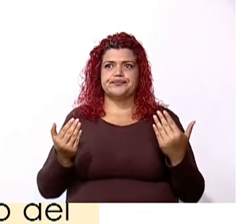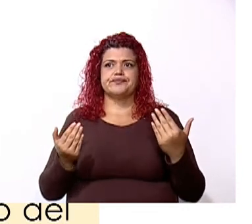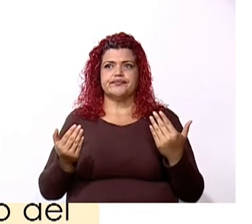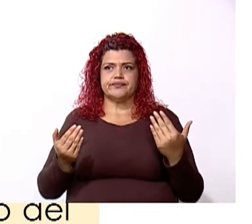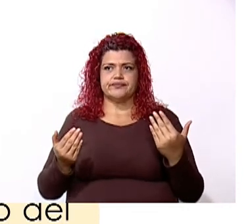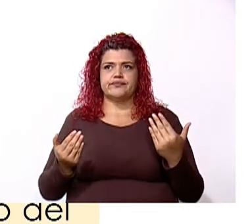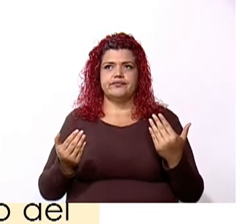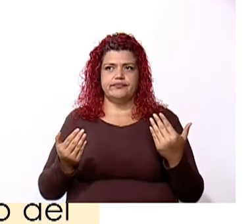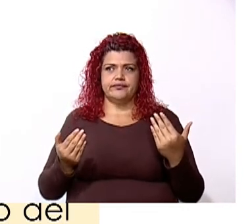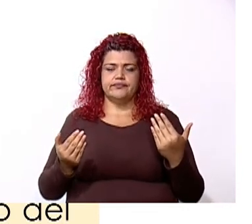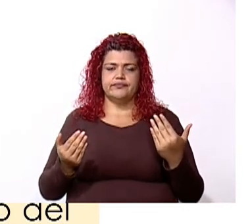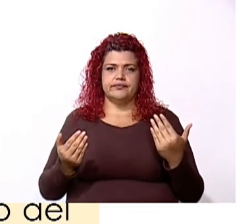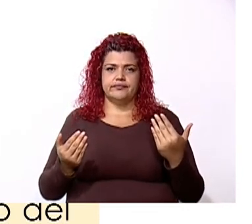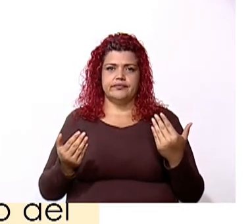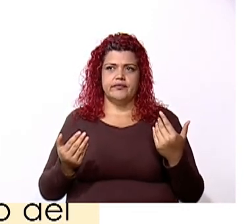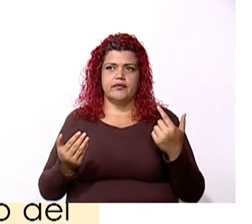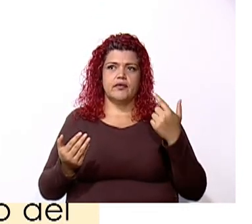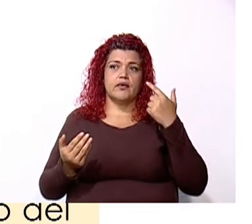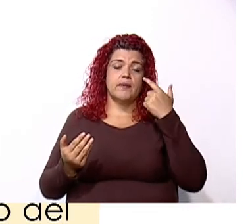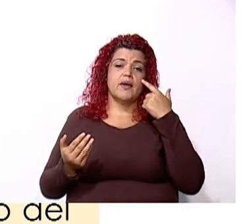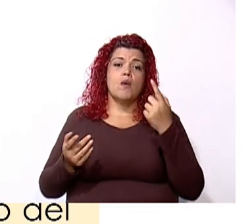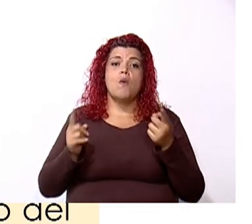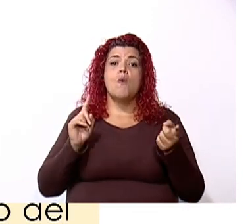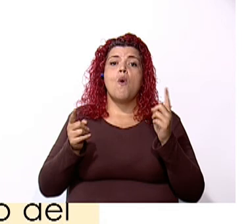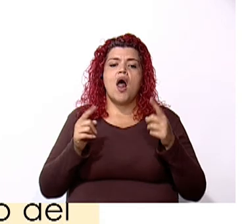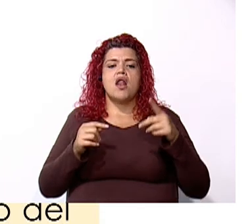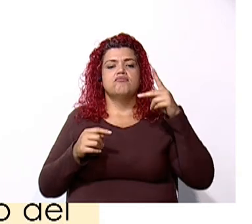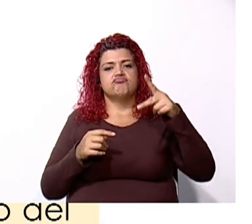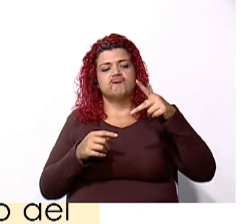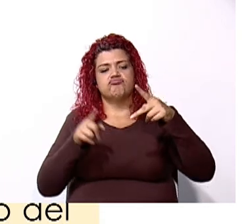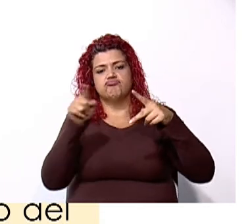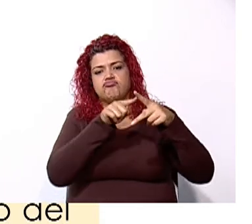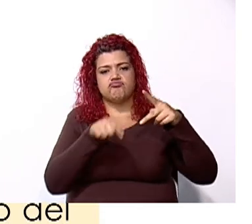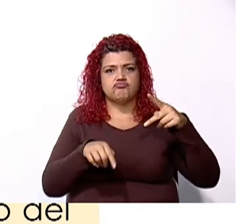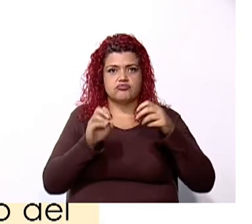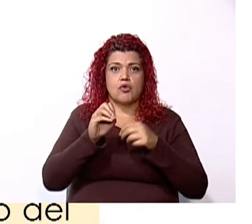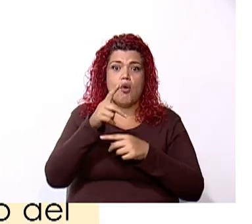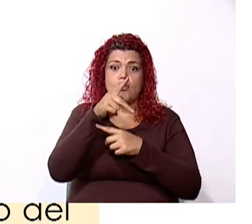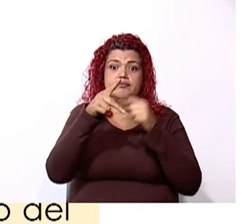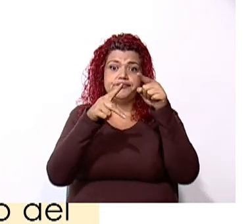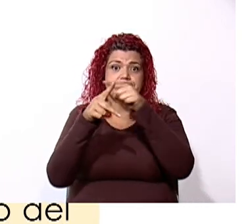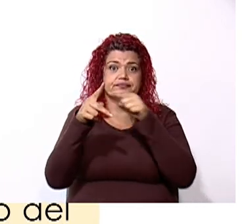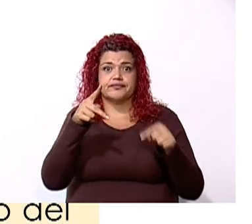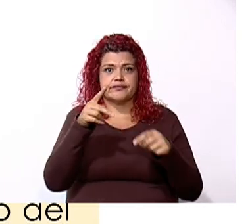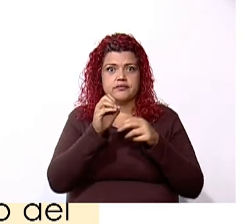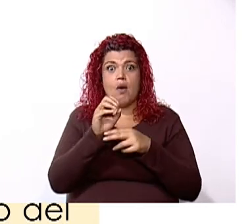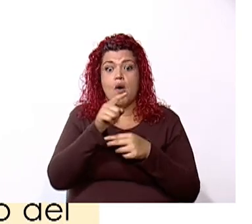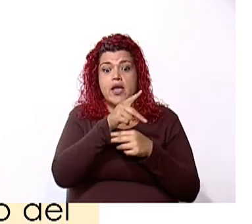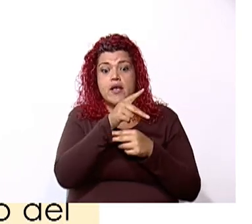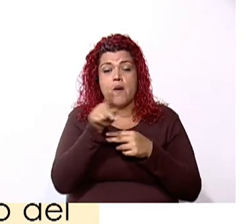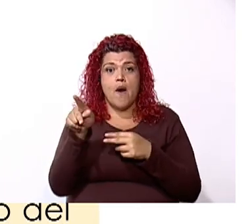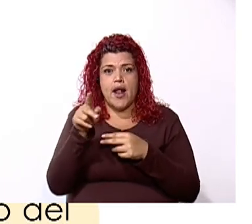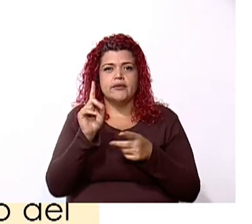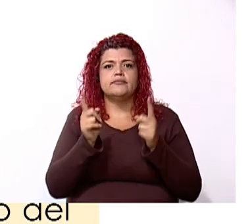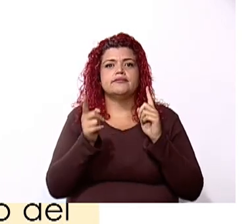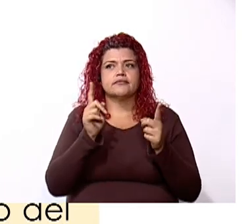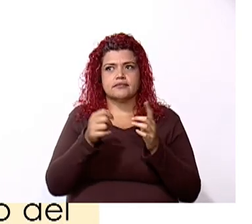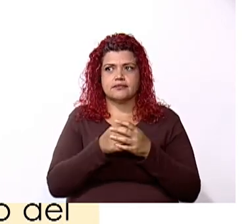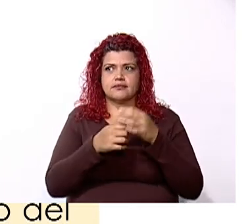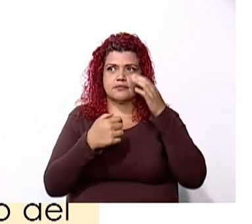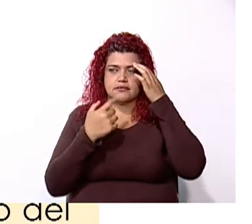barbecue. ¿Qué signo deberemos colocar? Entonces, muy bien. La costilla de